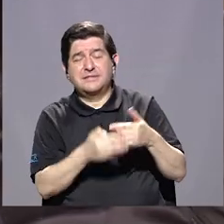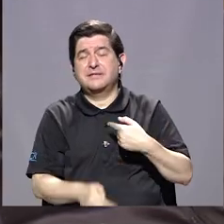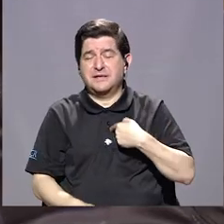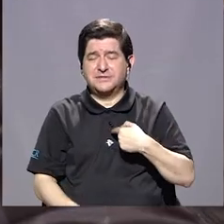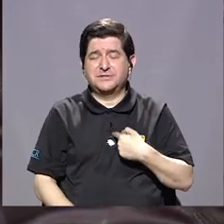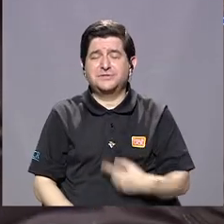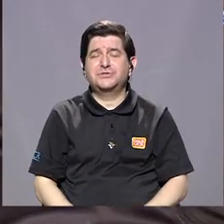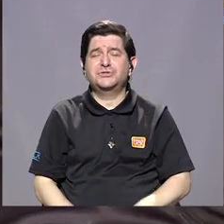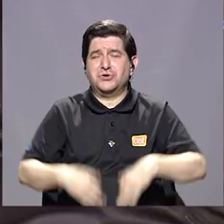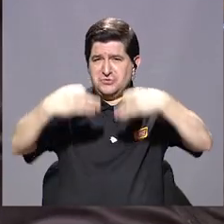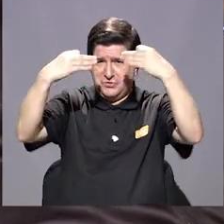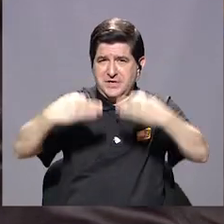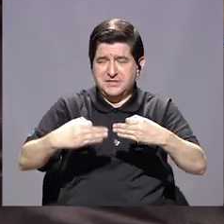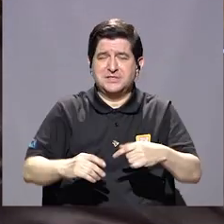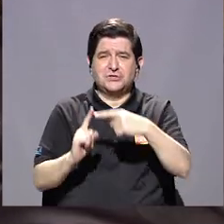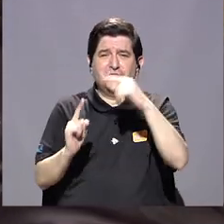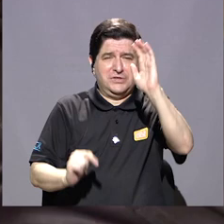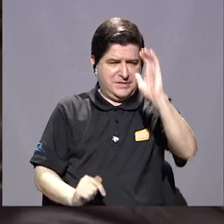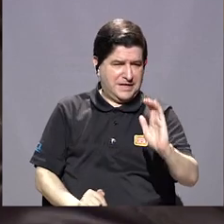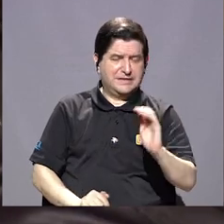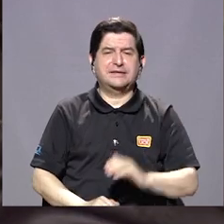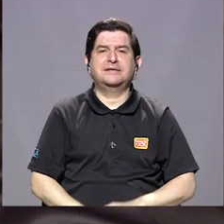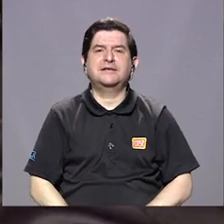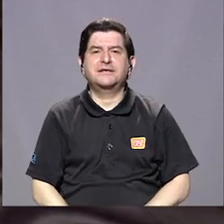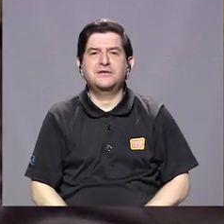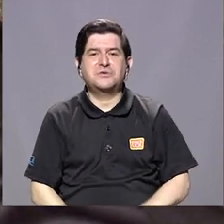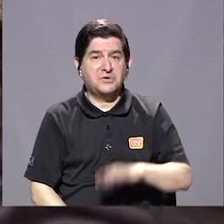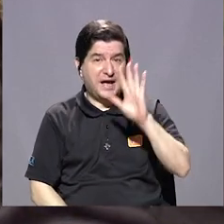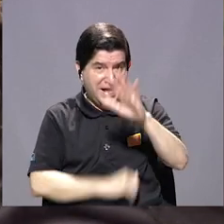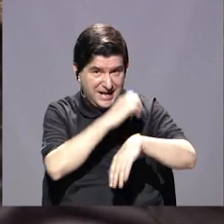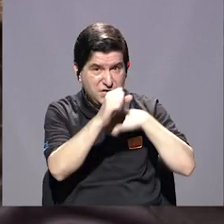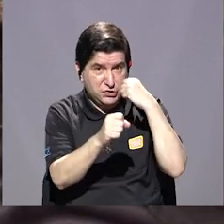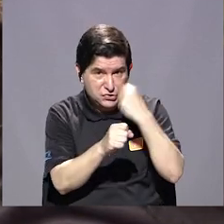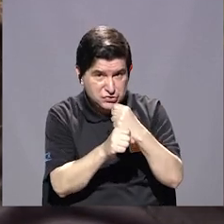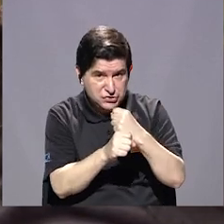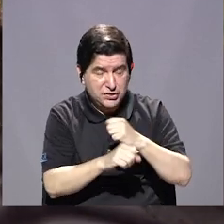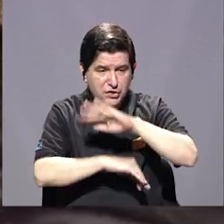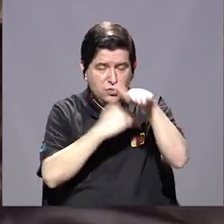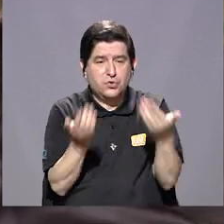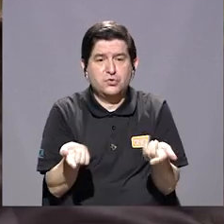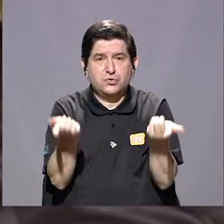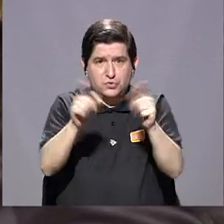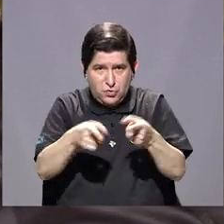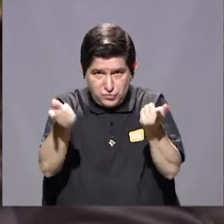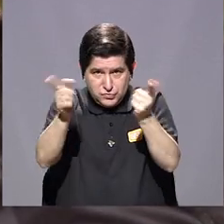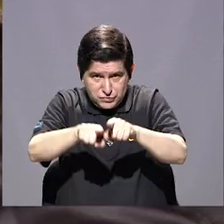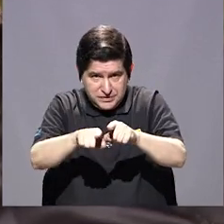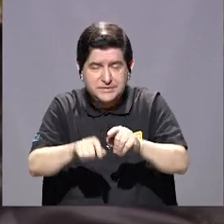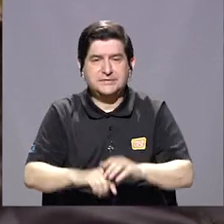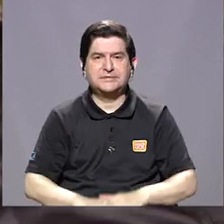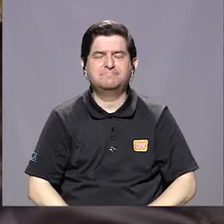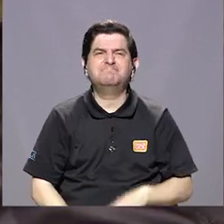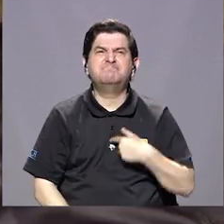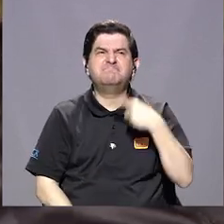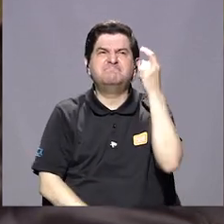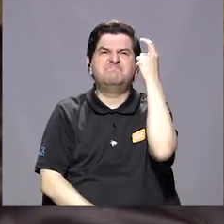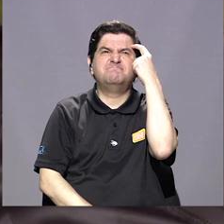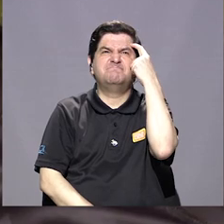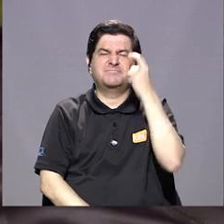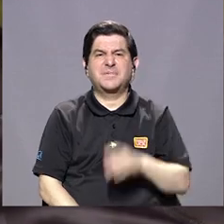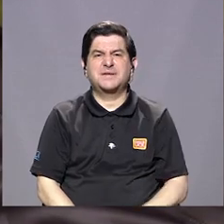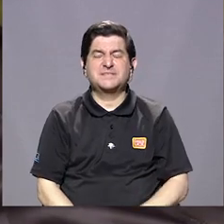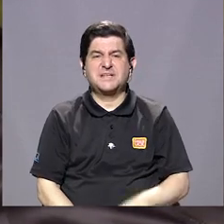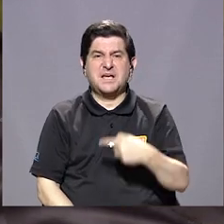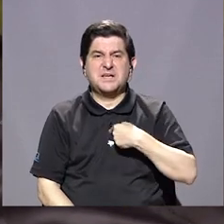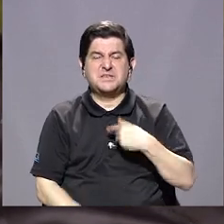razón, y tengo uso de razón desde los 5 años que pasaron todas esas cosas, pensé que podía terminar